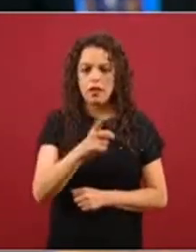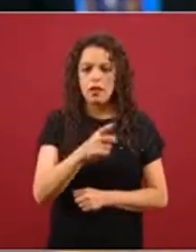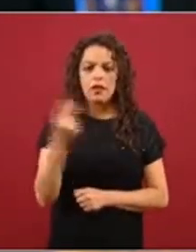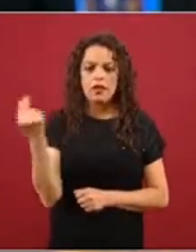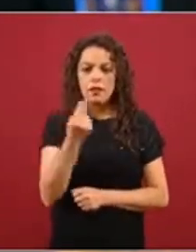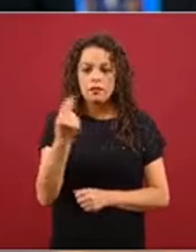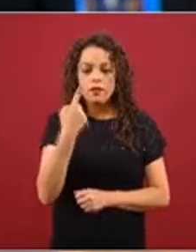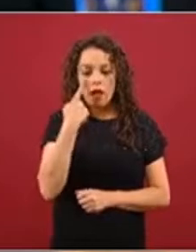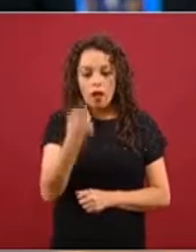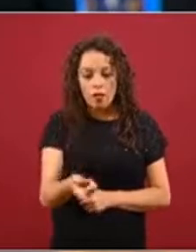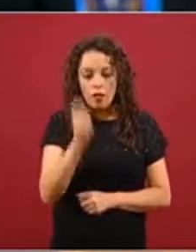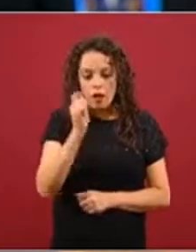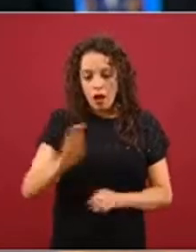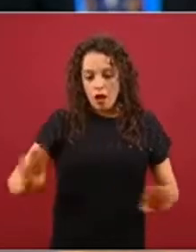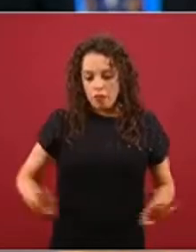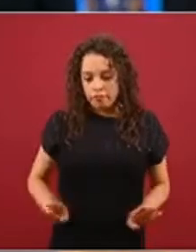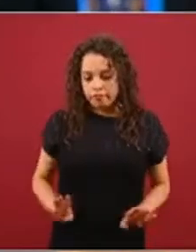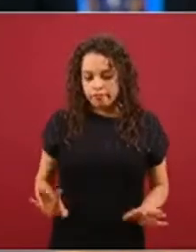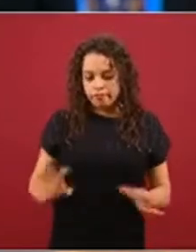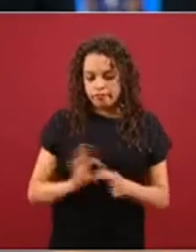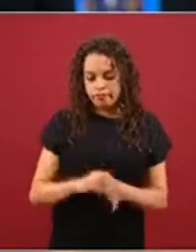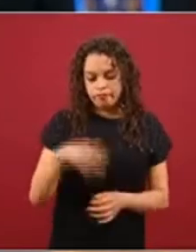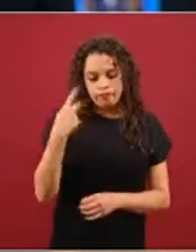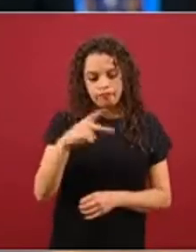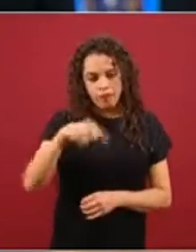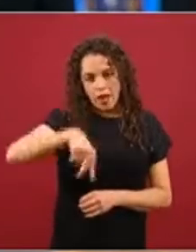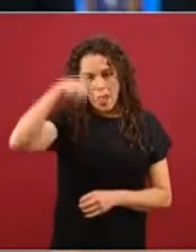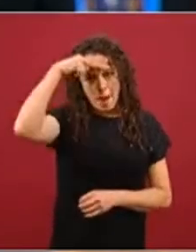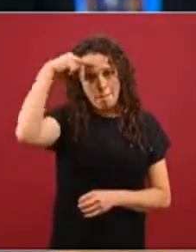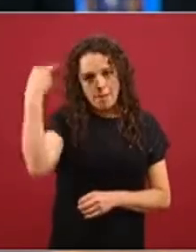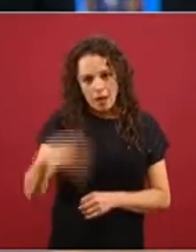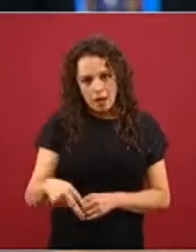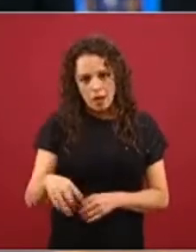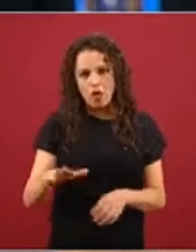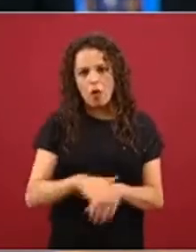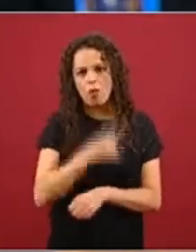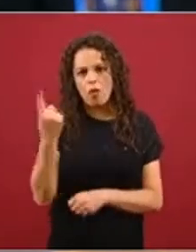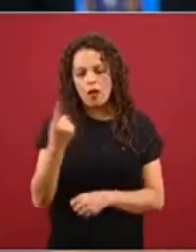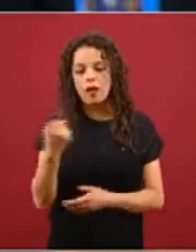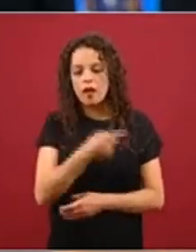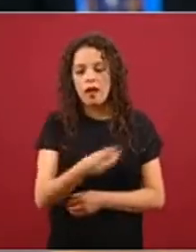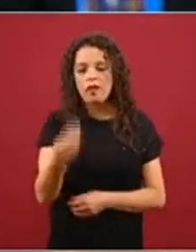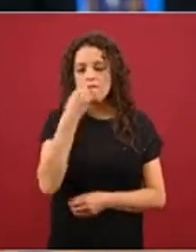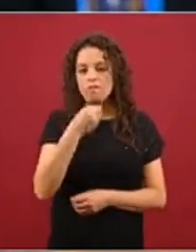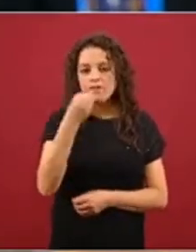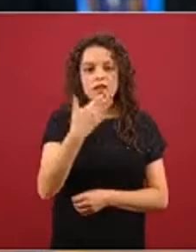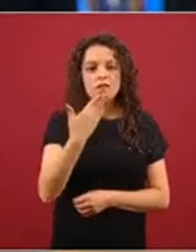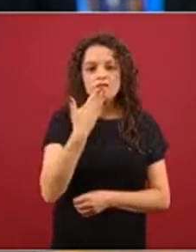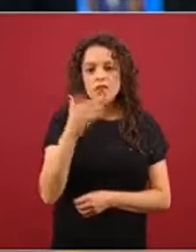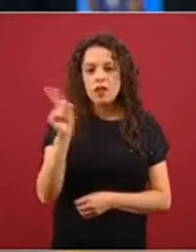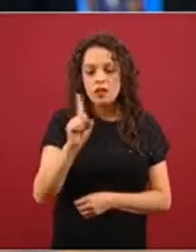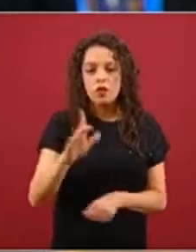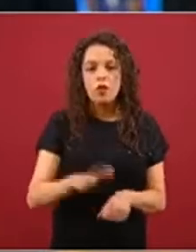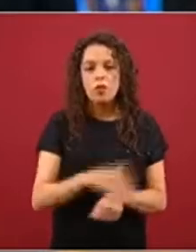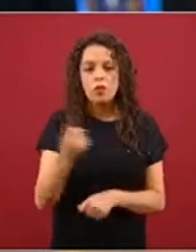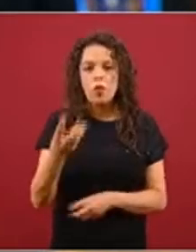población mexicana. Entre estas, pues que hay una mala alimentación basada en